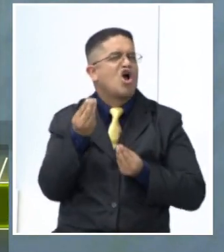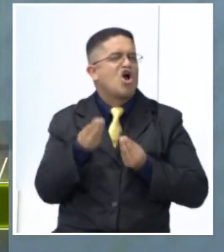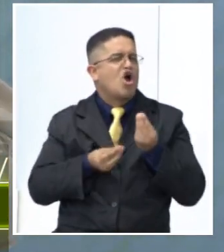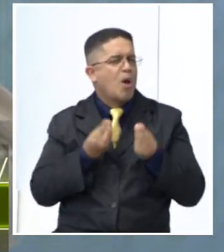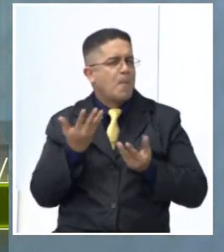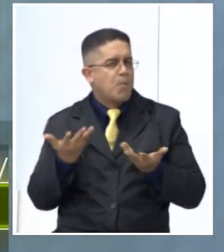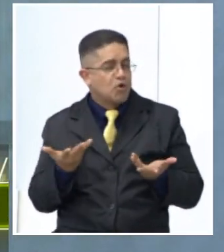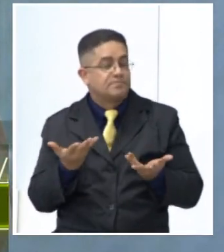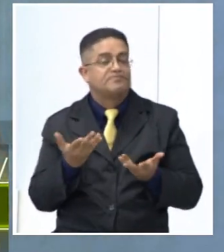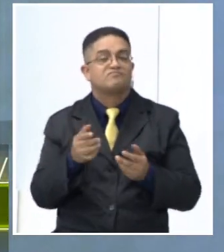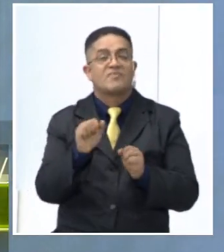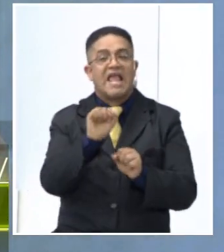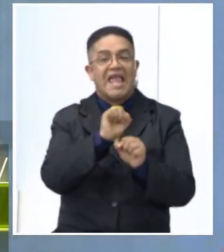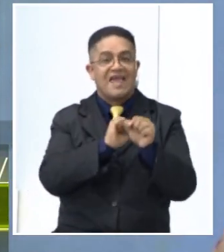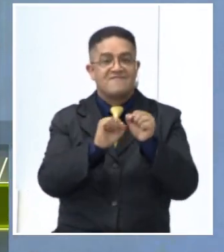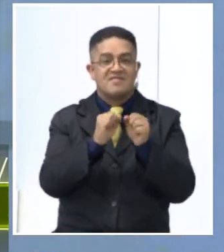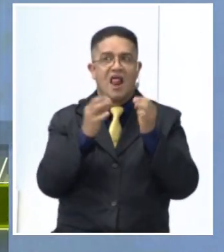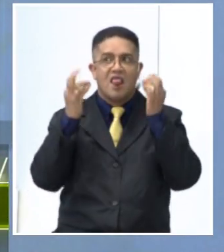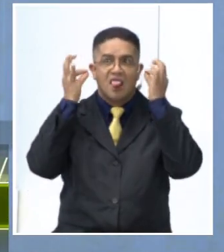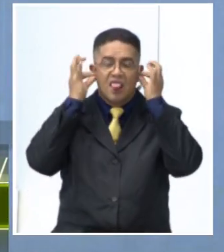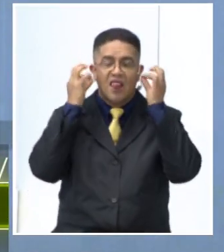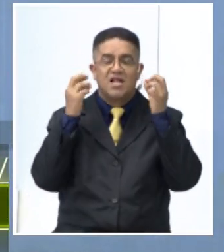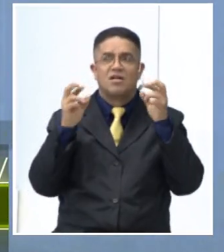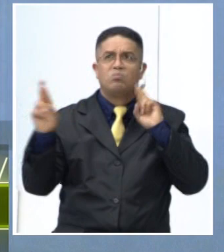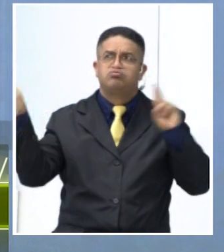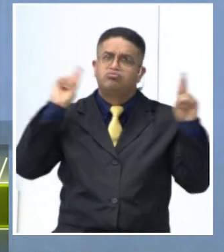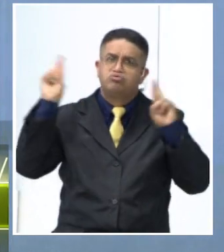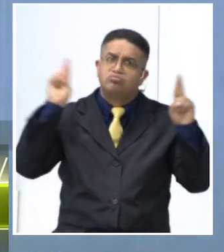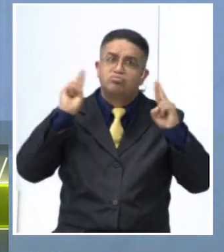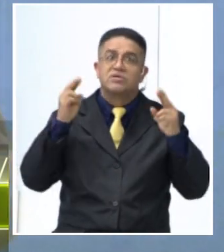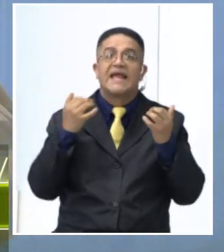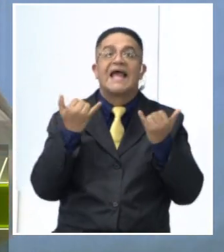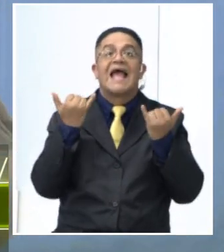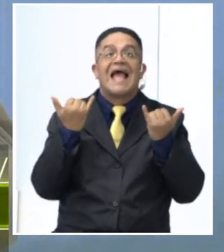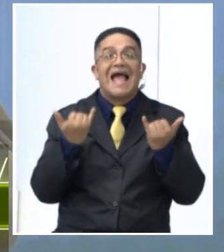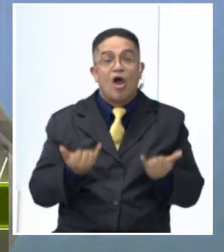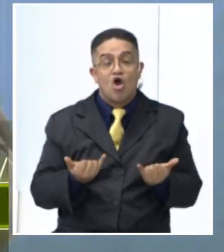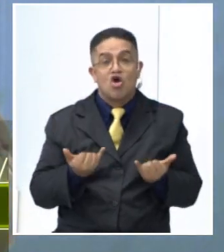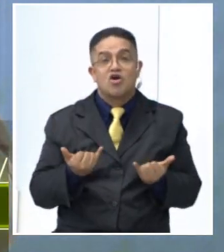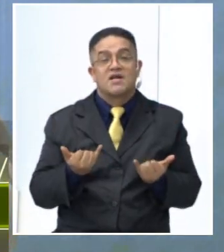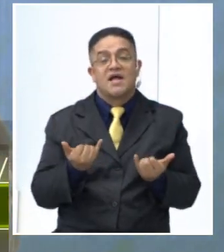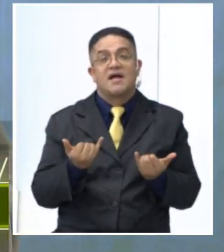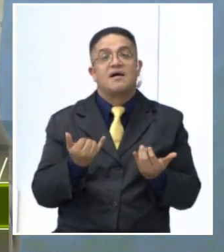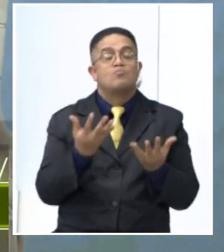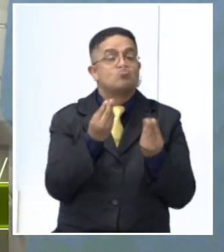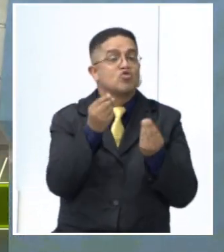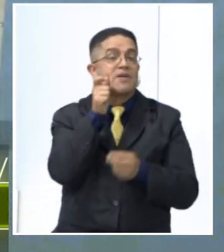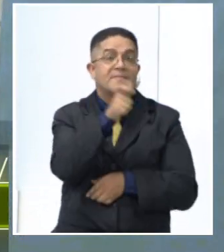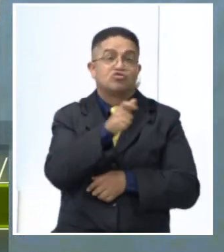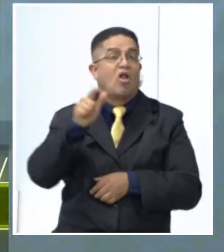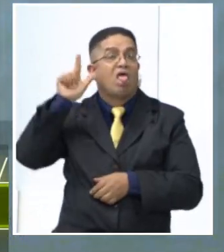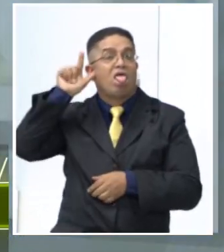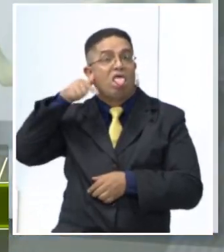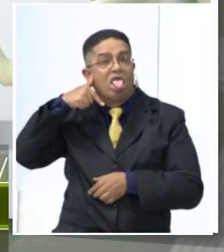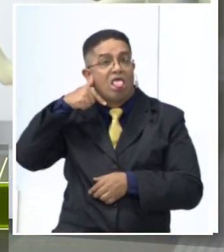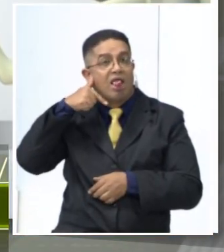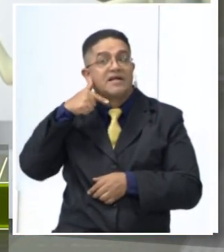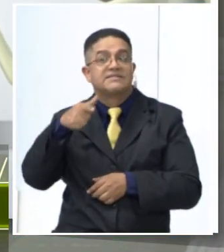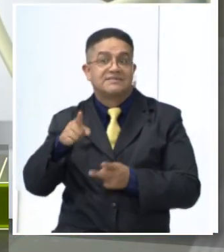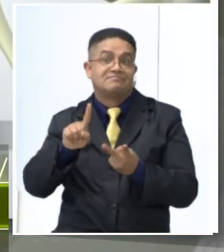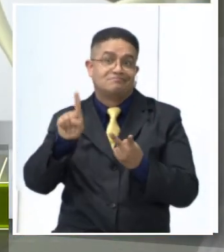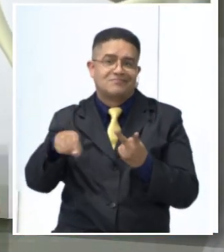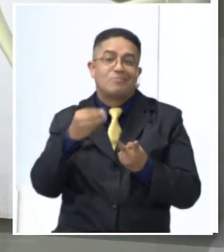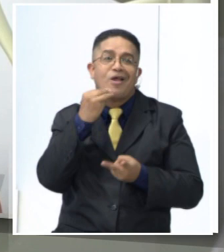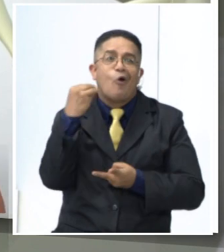cual nosotros debemos evitar la sobreexposición a ruido. Ahora hay prácticamente una epidemia de pérdida auditiva y sobre todo en las personas de